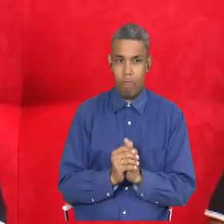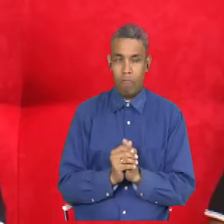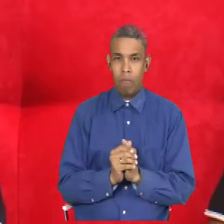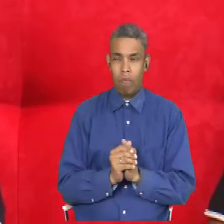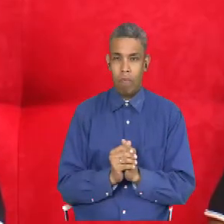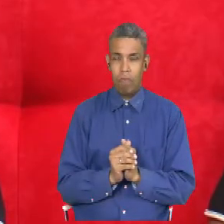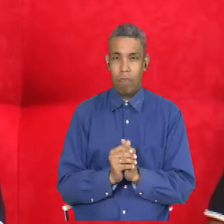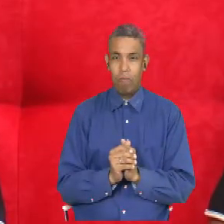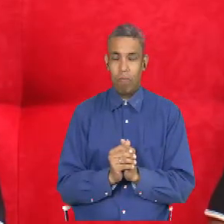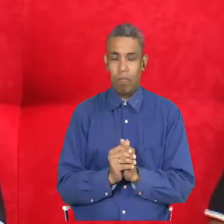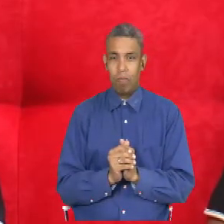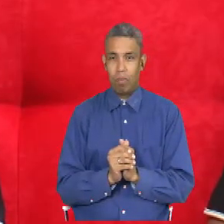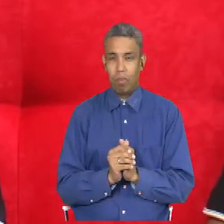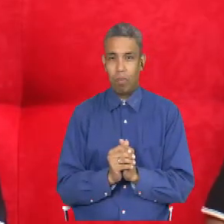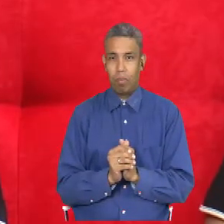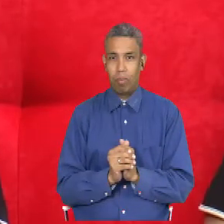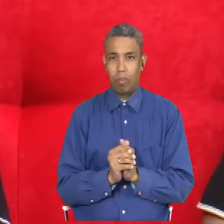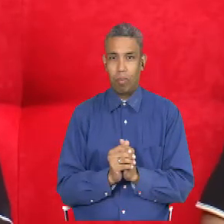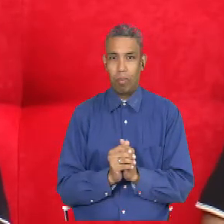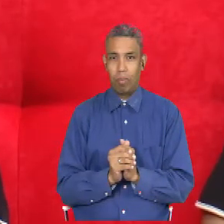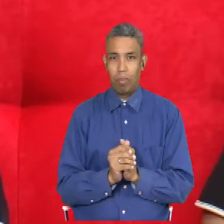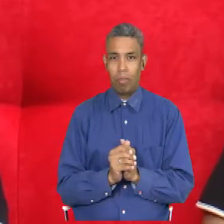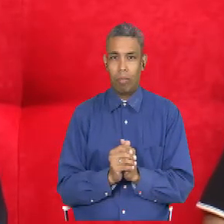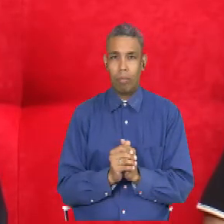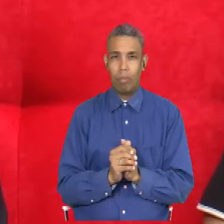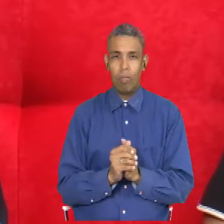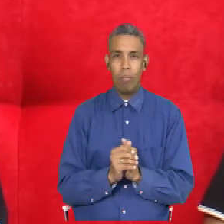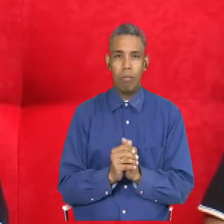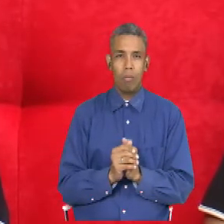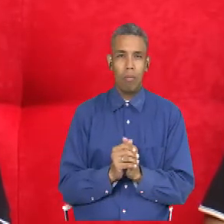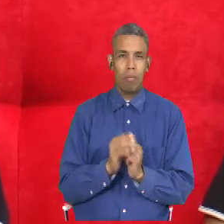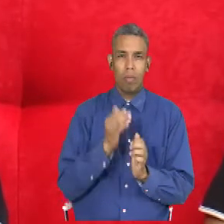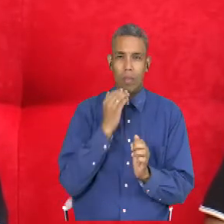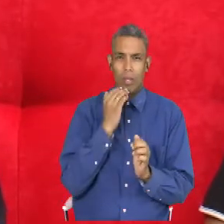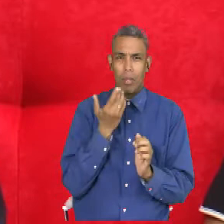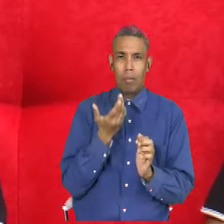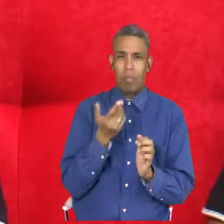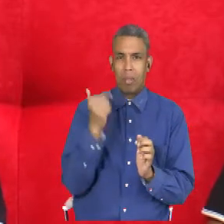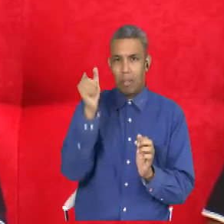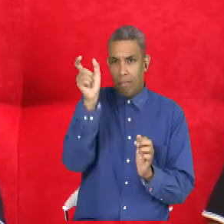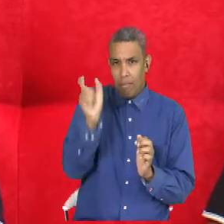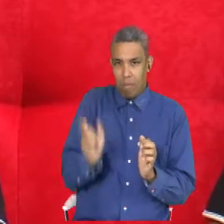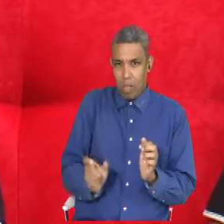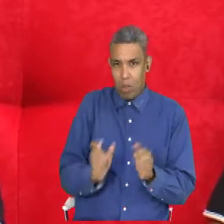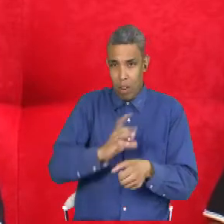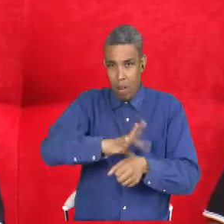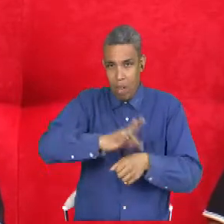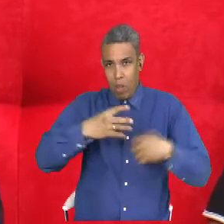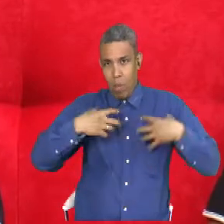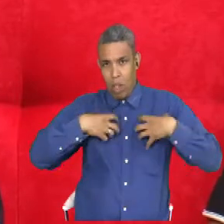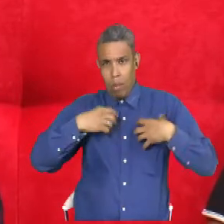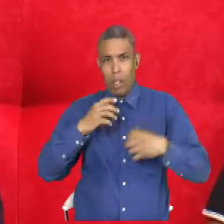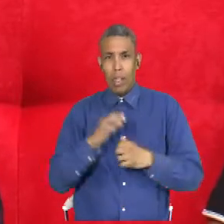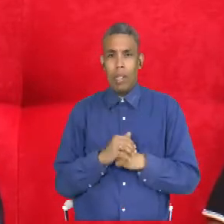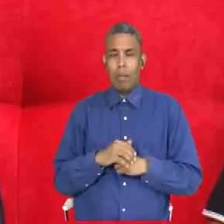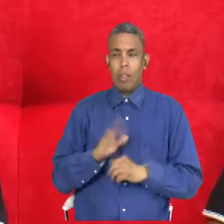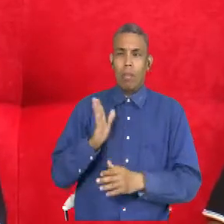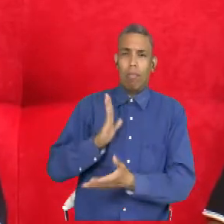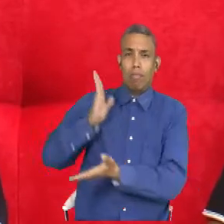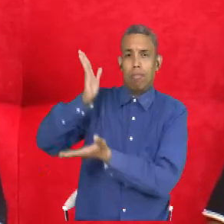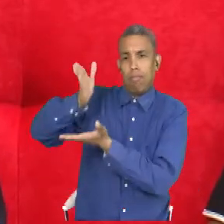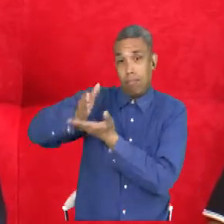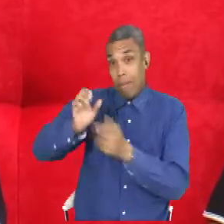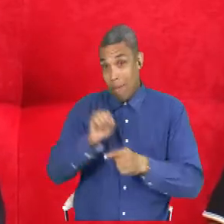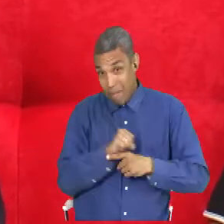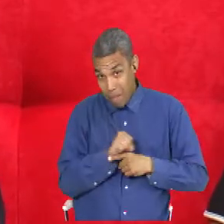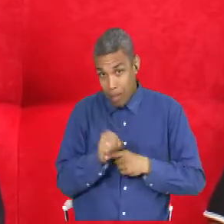hacer esto, hacer un examen físico a un paciente en forma real, es donde empiezan a adquirir como ese amor